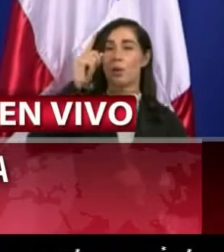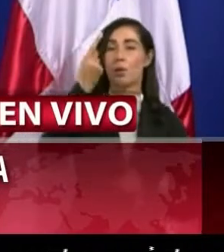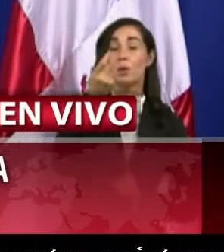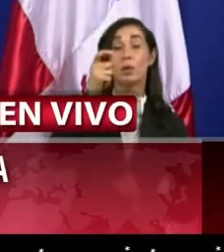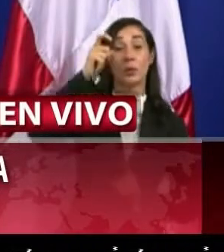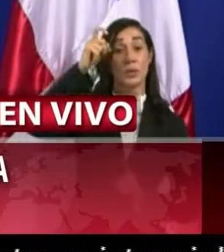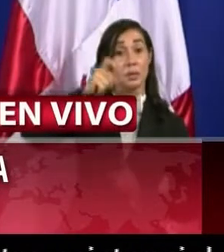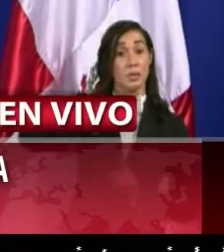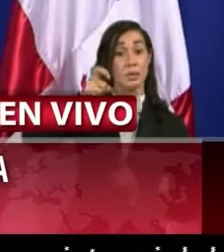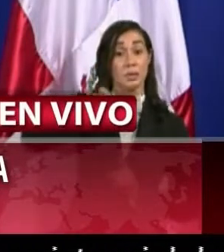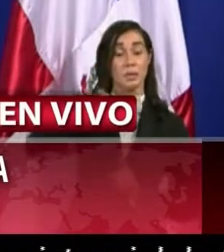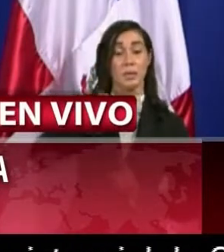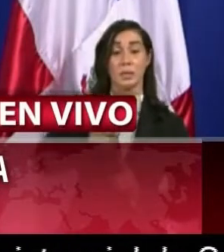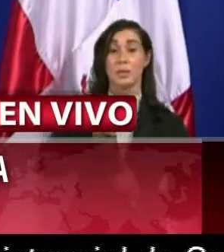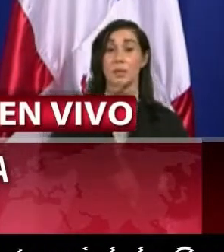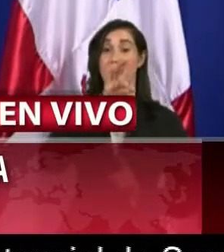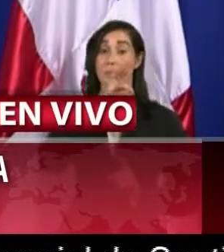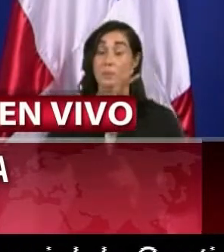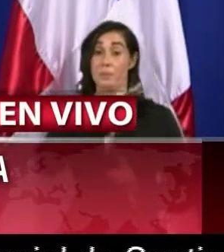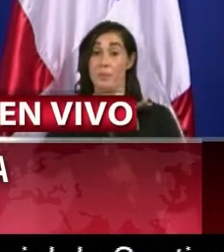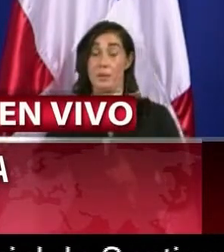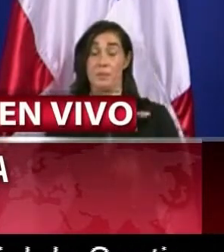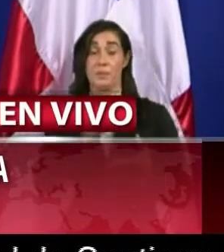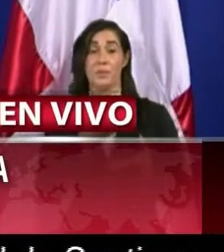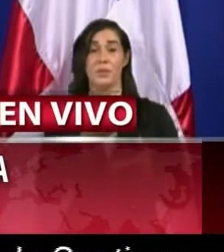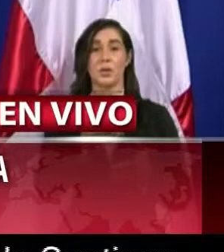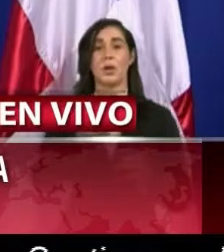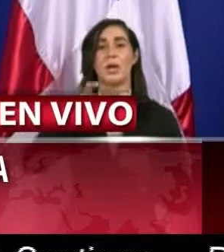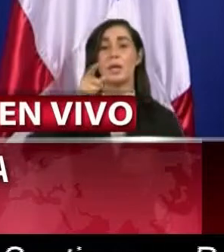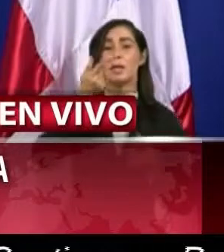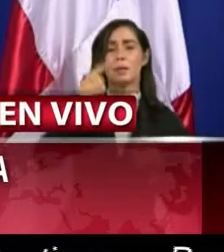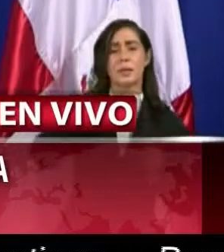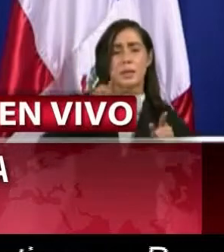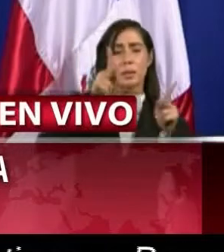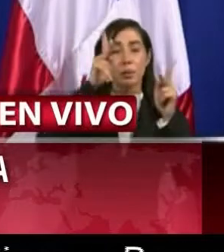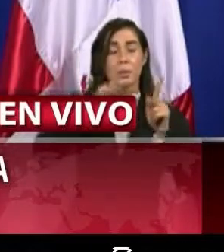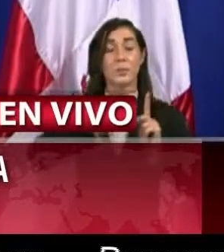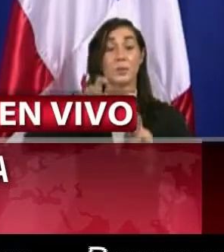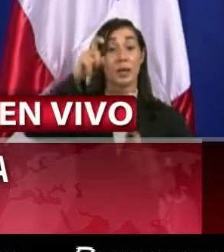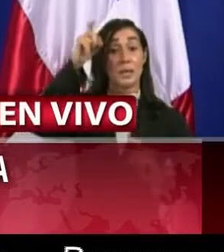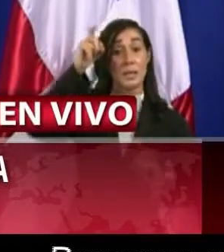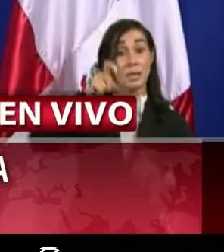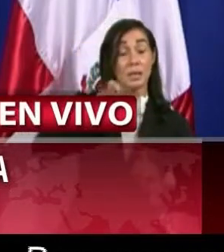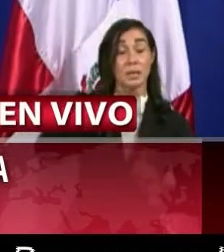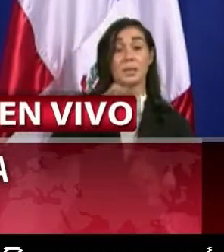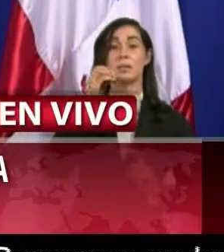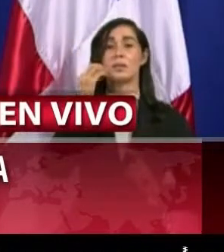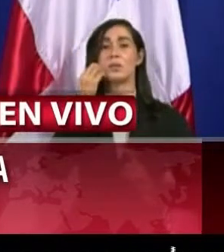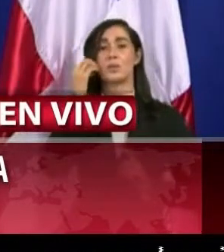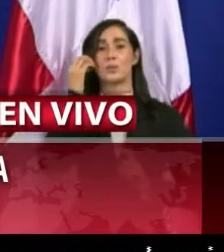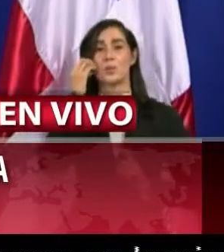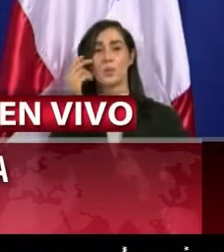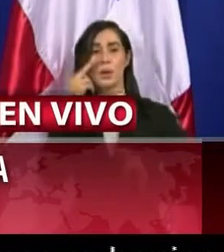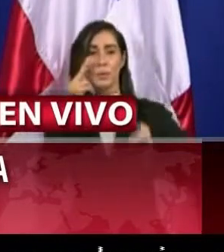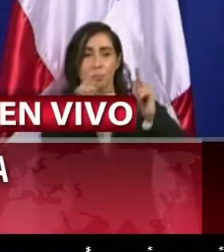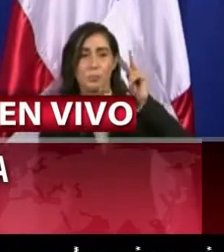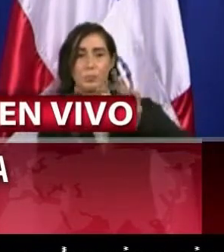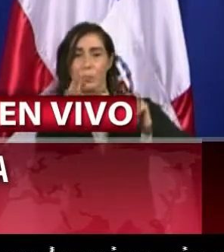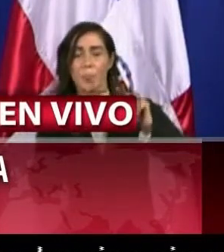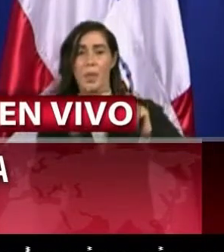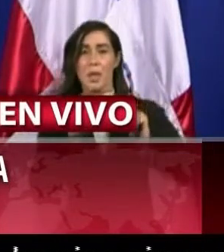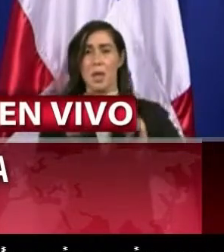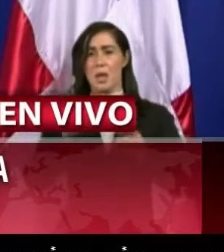el único requisito para recibir cualquier ayuda sea la necesidad de los miembros de los hogares. No hemos